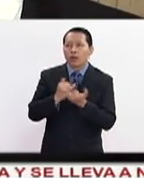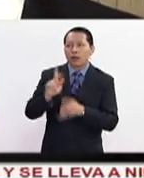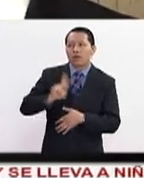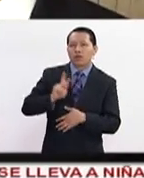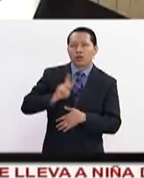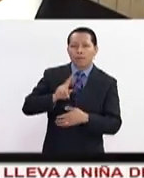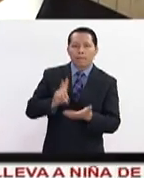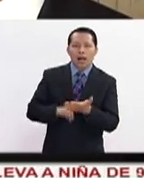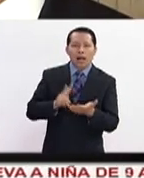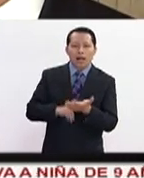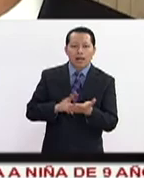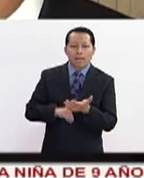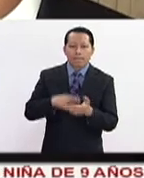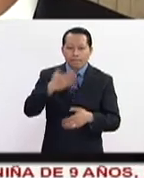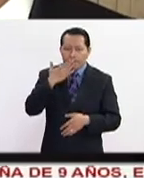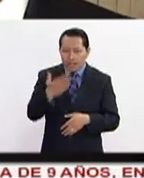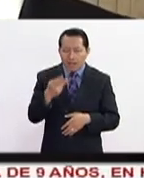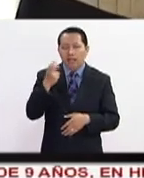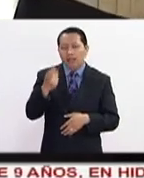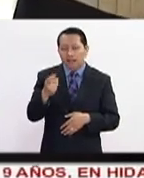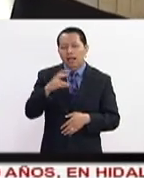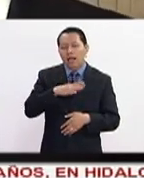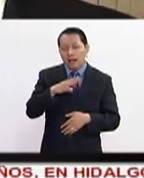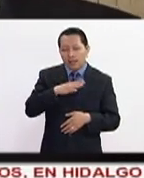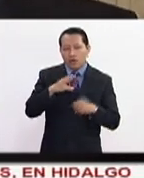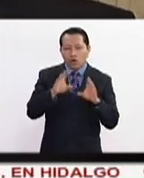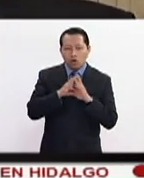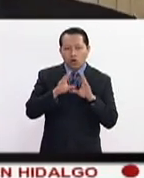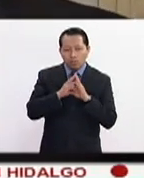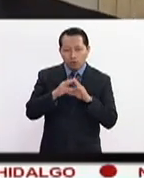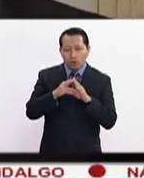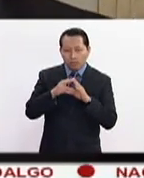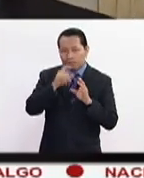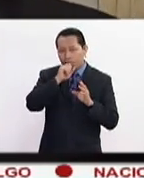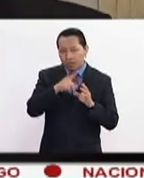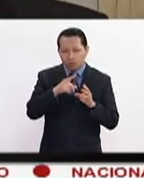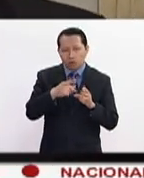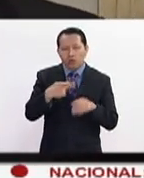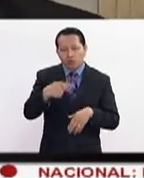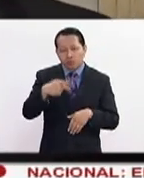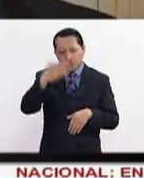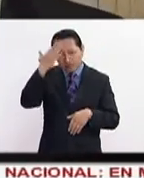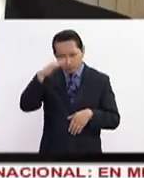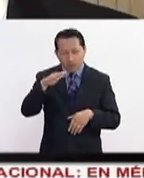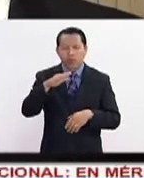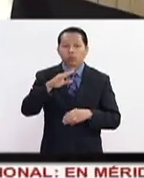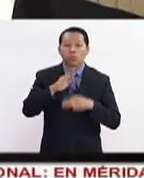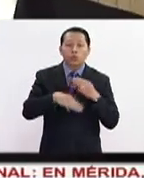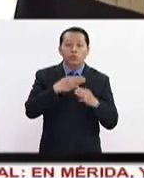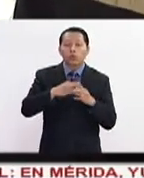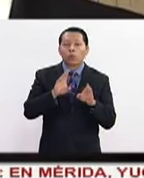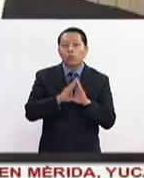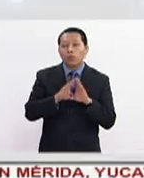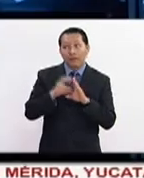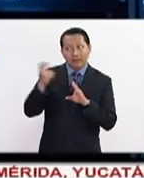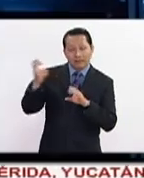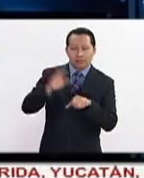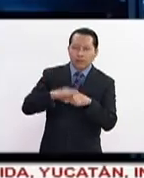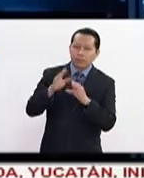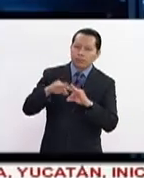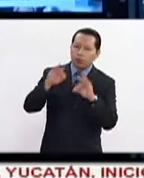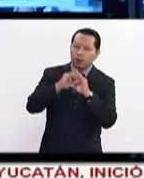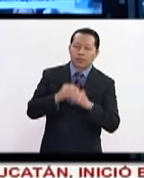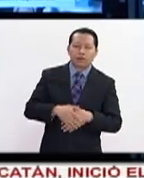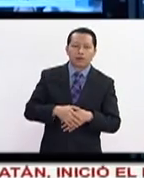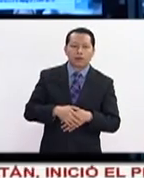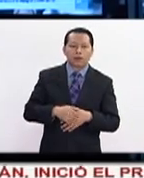los que se maneja esta cadena pública, que, como te digo, a nivel mundial es una de las más importantes. El nuevo